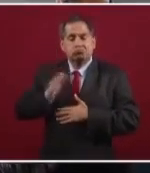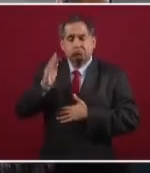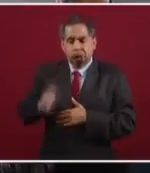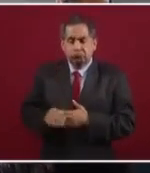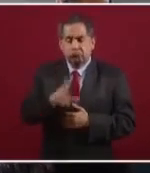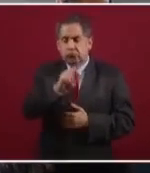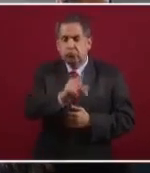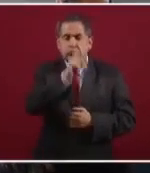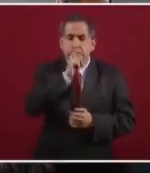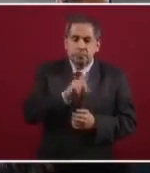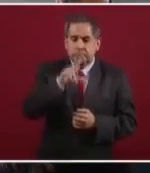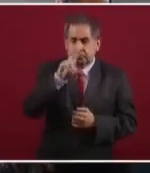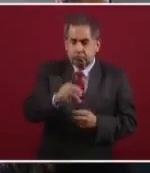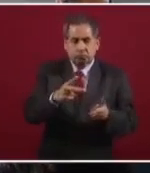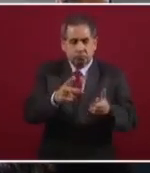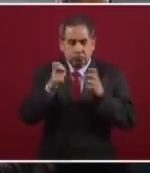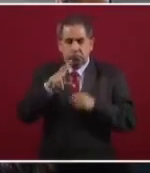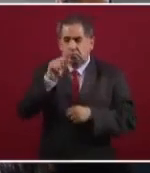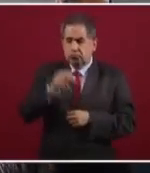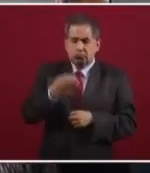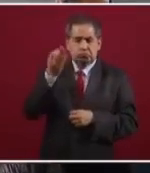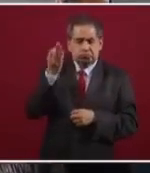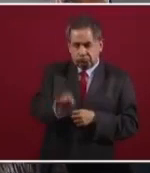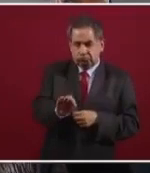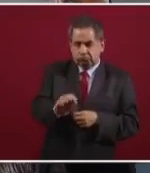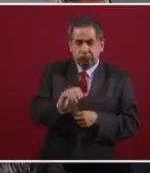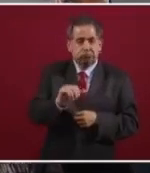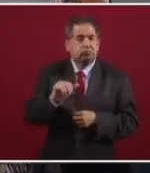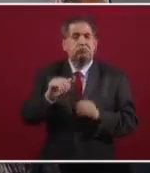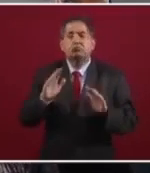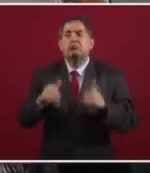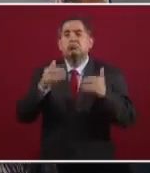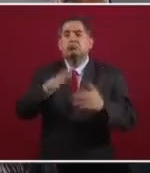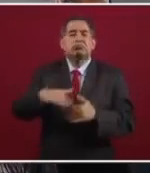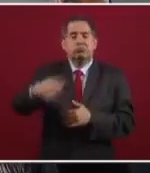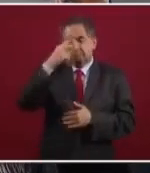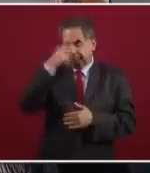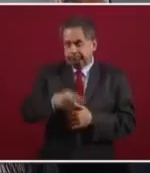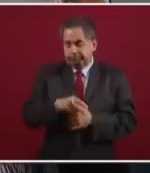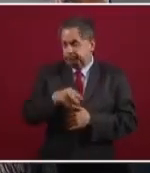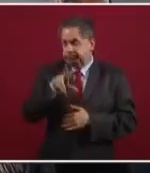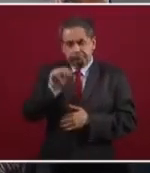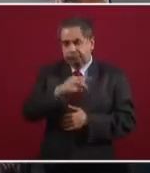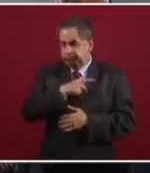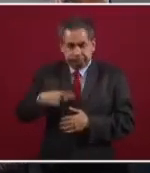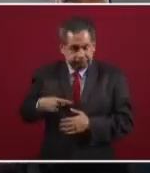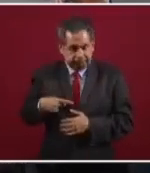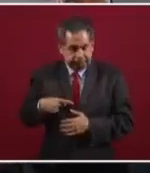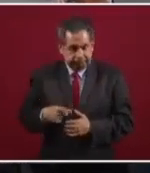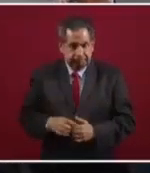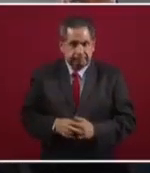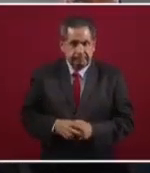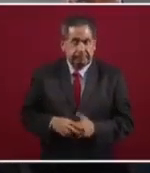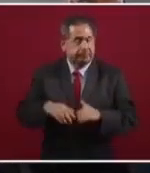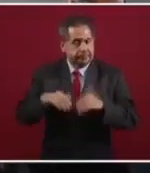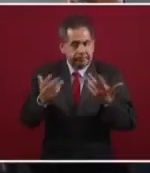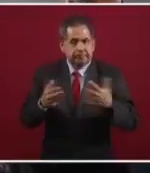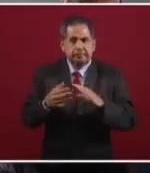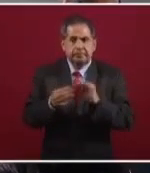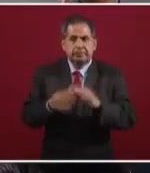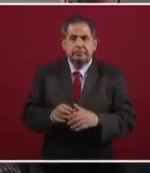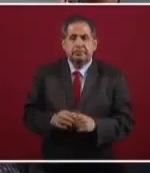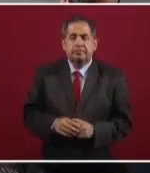no mentir, no robar y no traicionar la confianza de los mexicanos. En